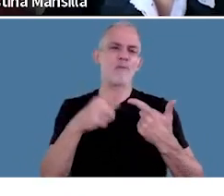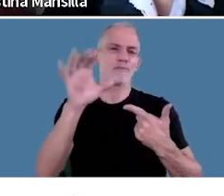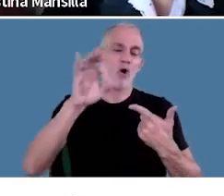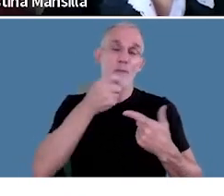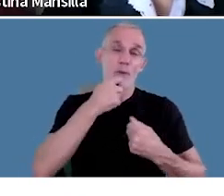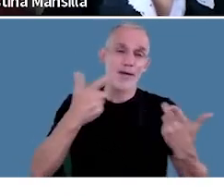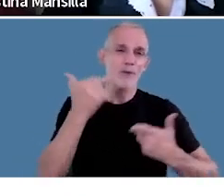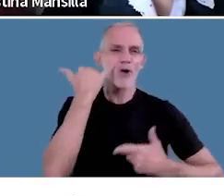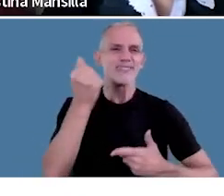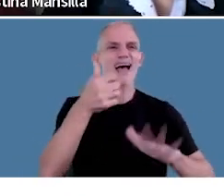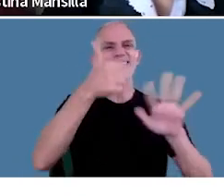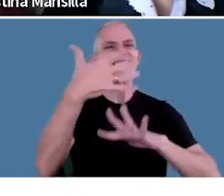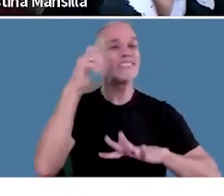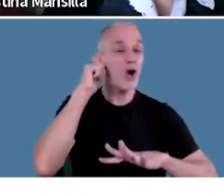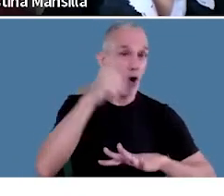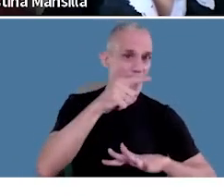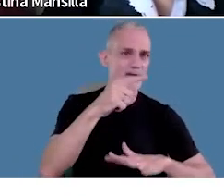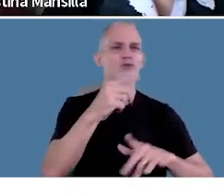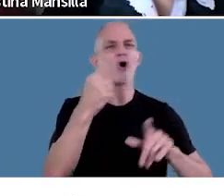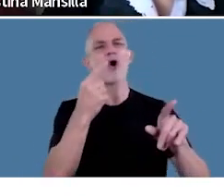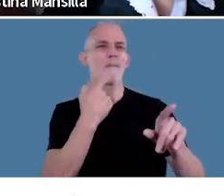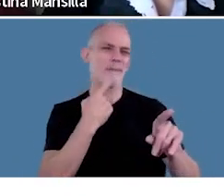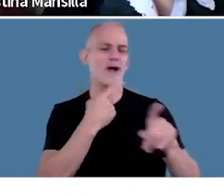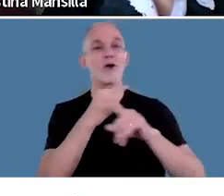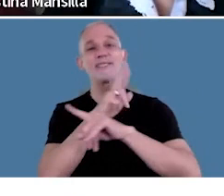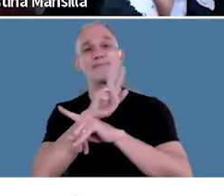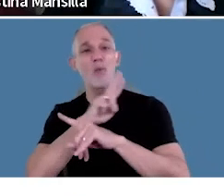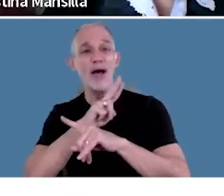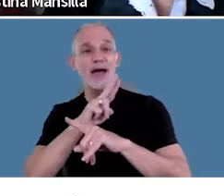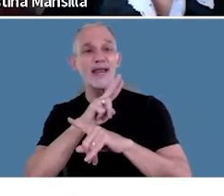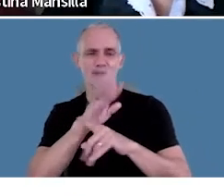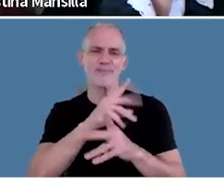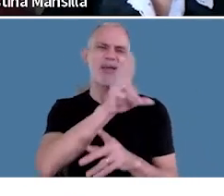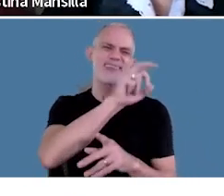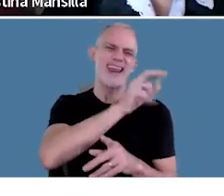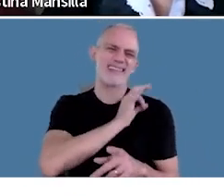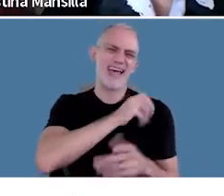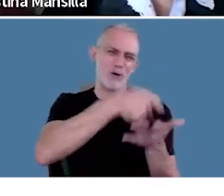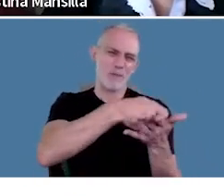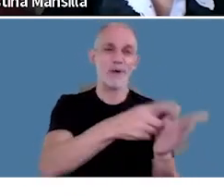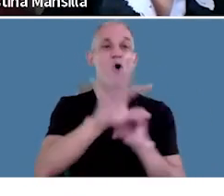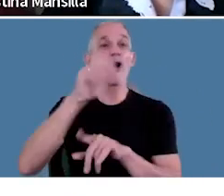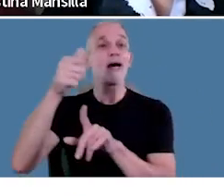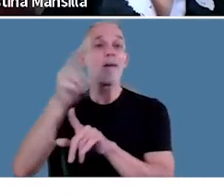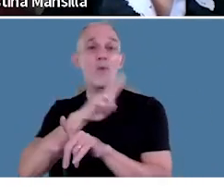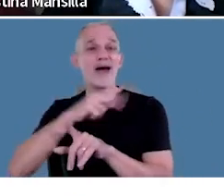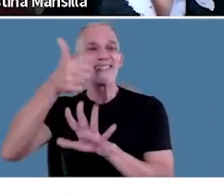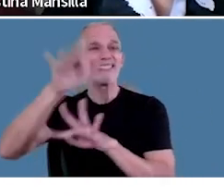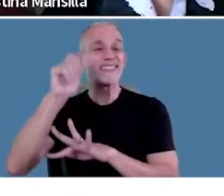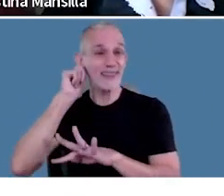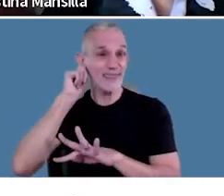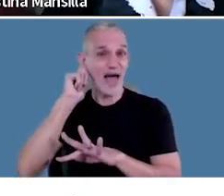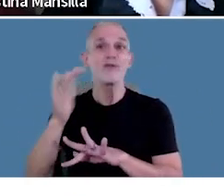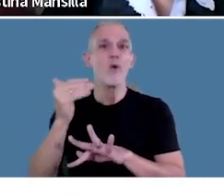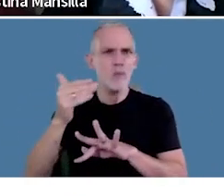tener 65 años varones y 30 años de aporte, o 60 años las mujeres que pueden ejercer